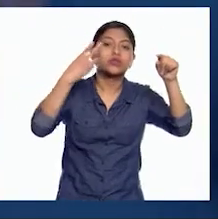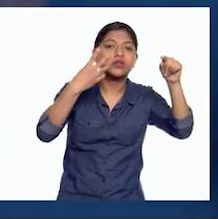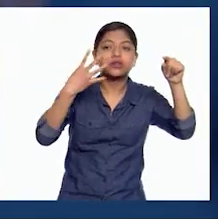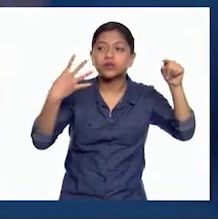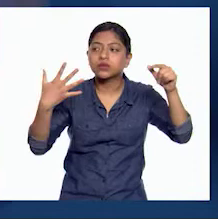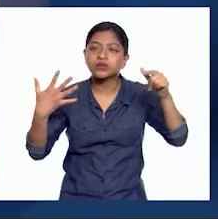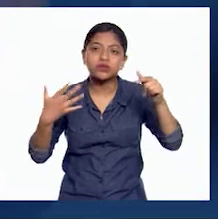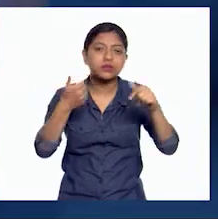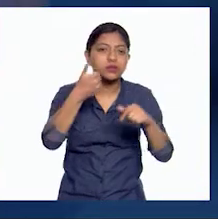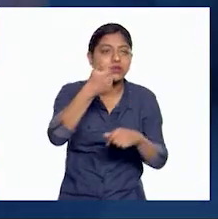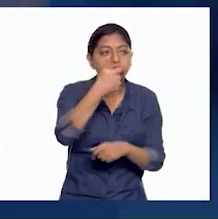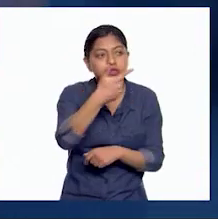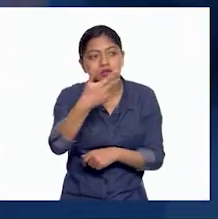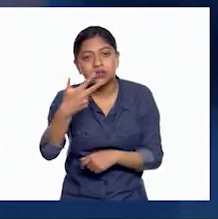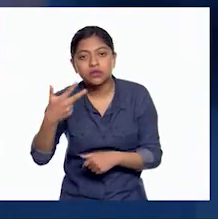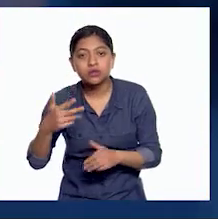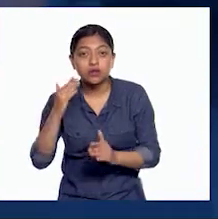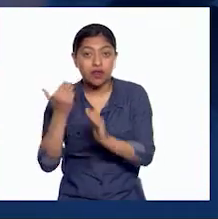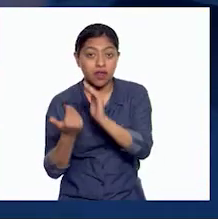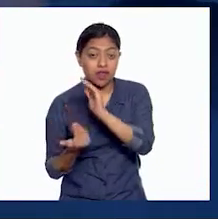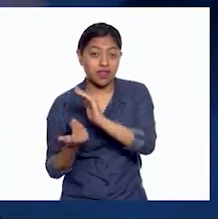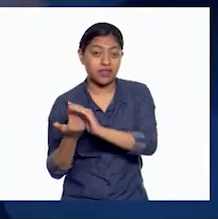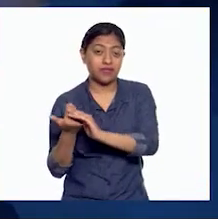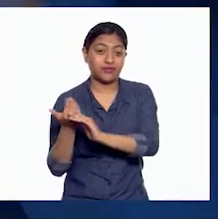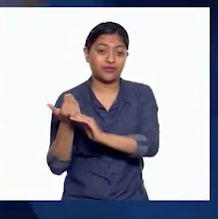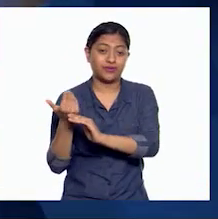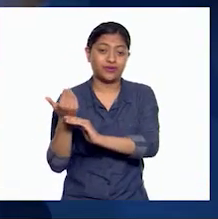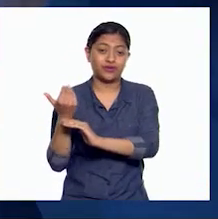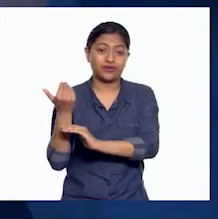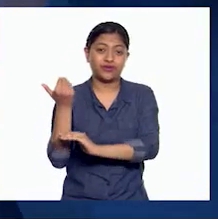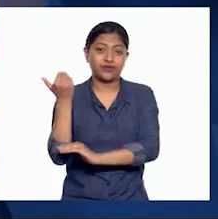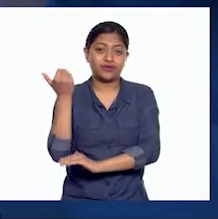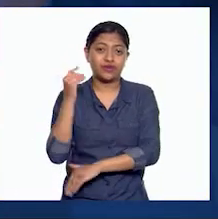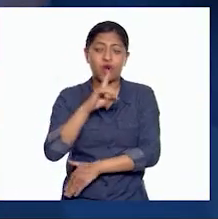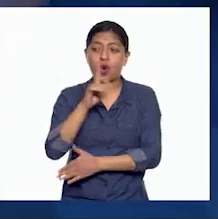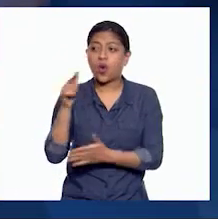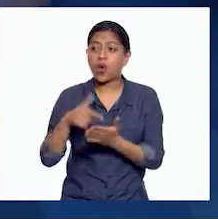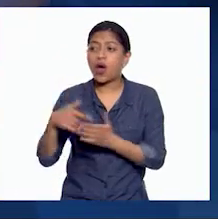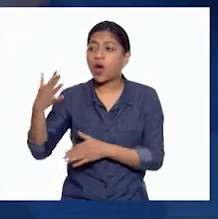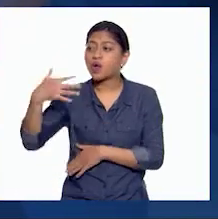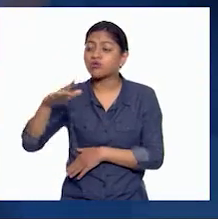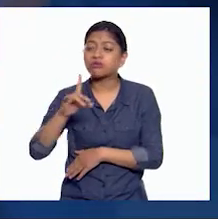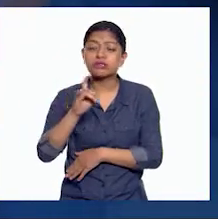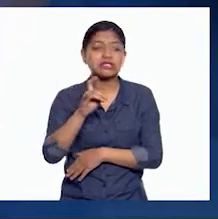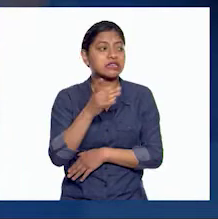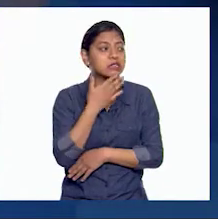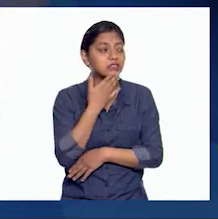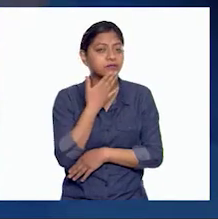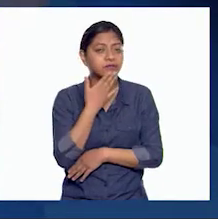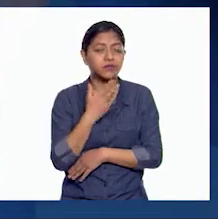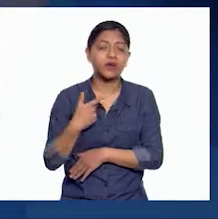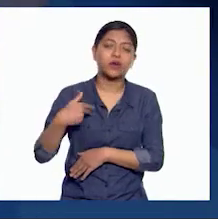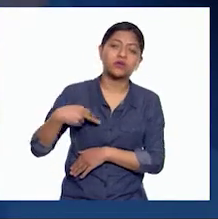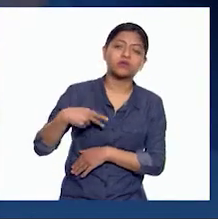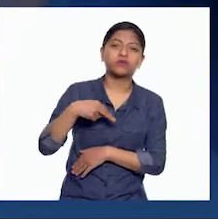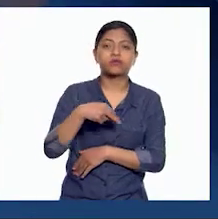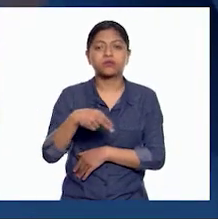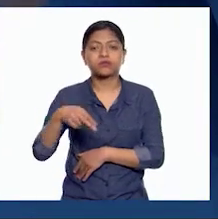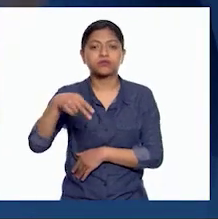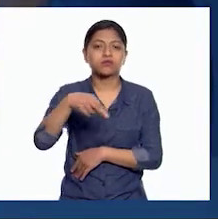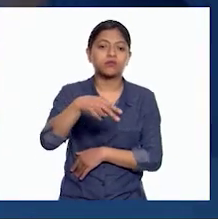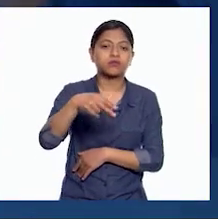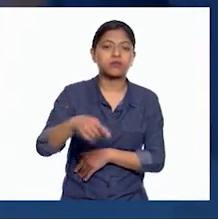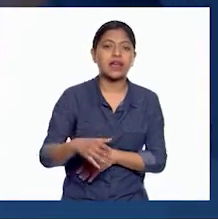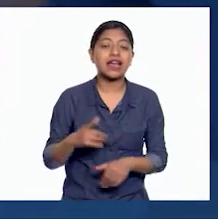siguiente se dio cuenta que tenía que buscar otro lugar con agua. Aquí se fue caminando hasta encontrar